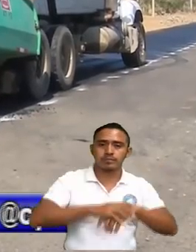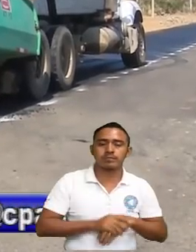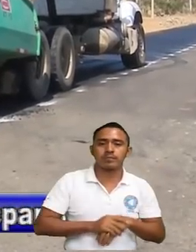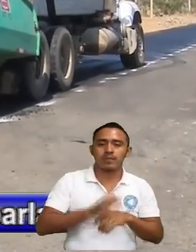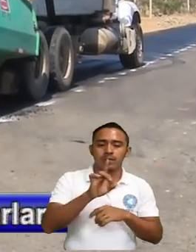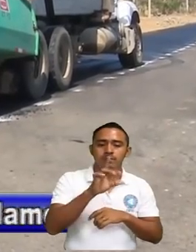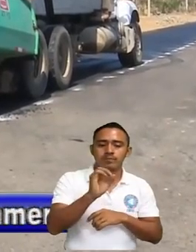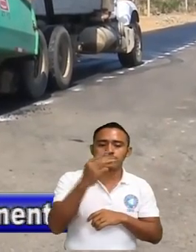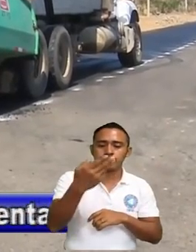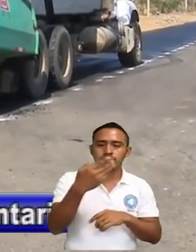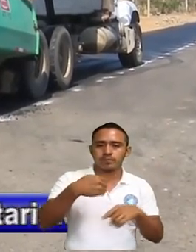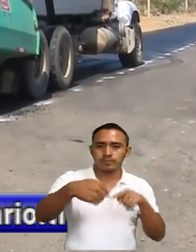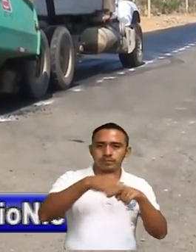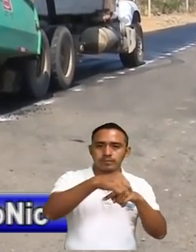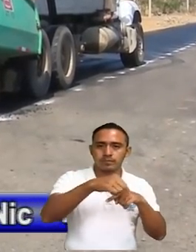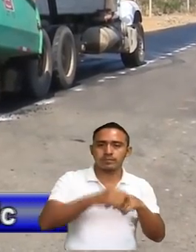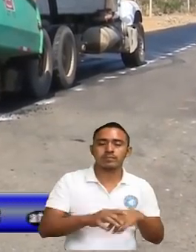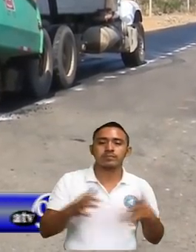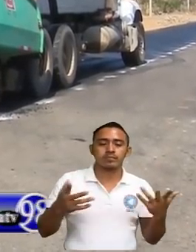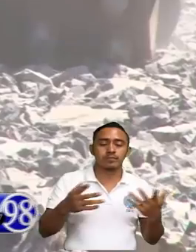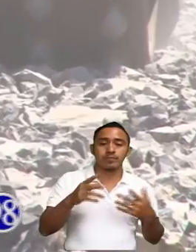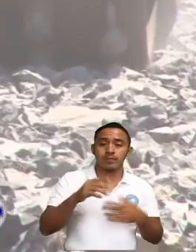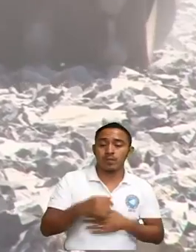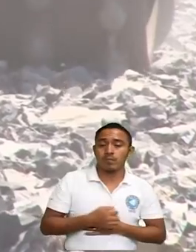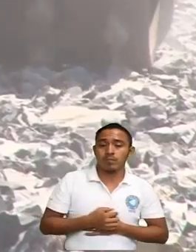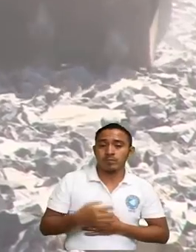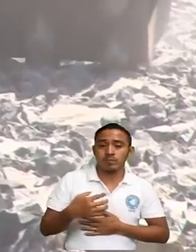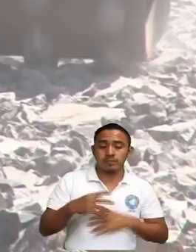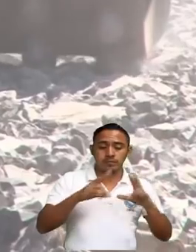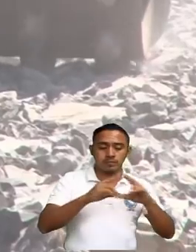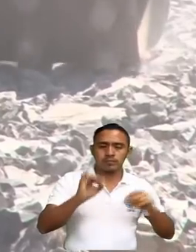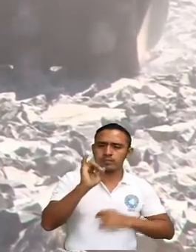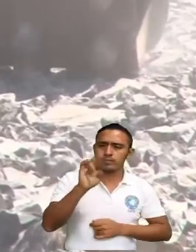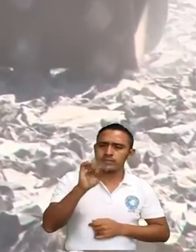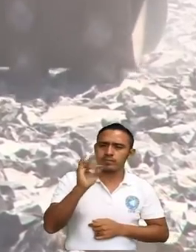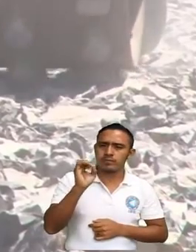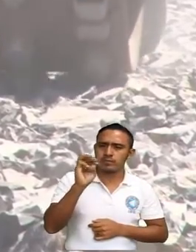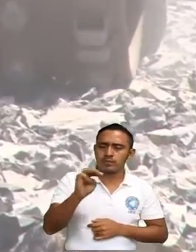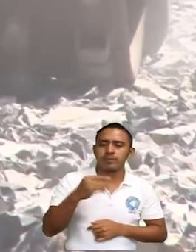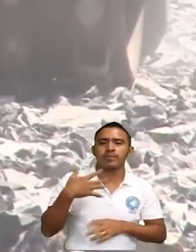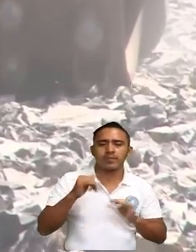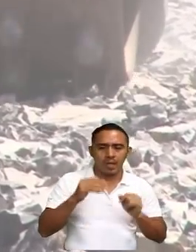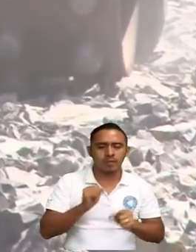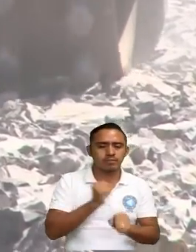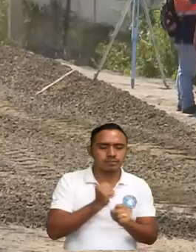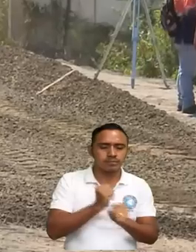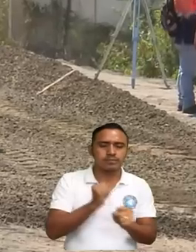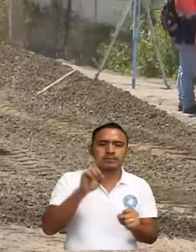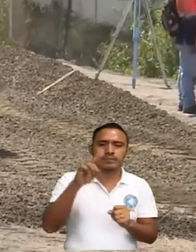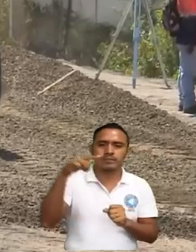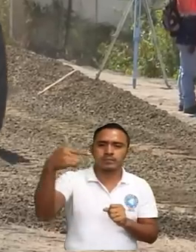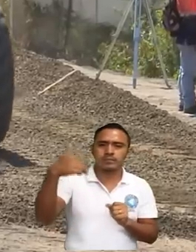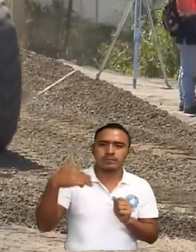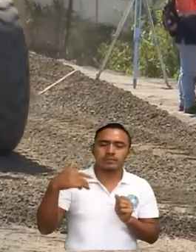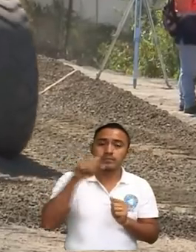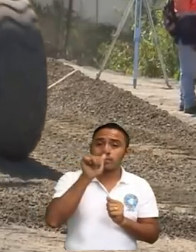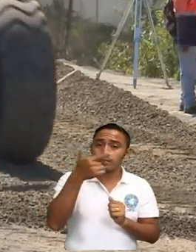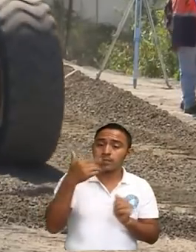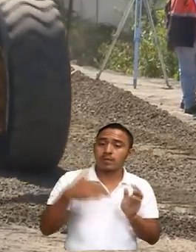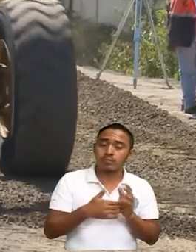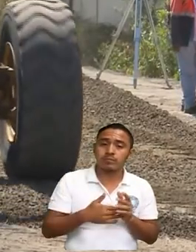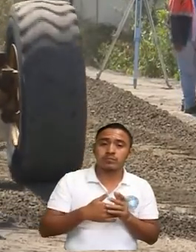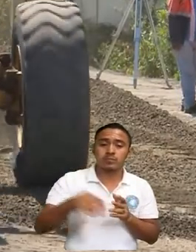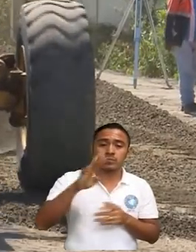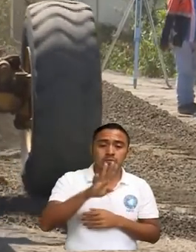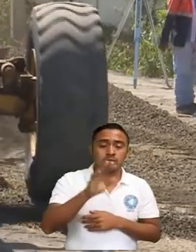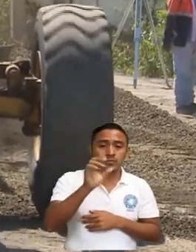109 municipios de nuestro país, el Instituto Nicaragüense de Fomento Municipal ha reparado también 7.480 metros